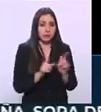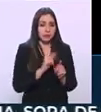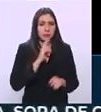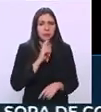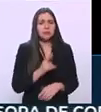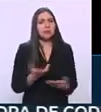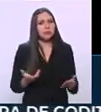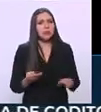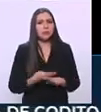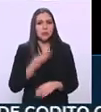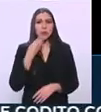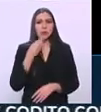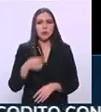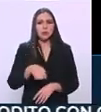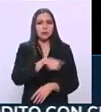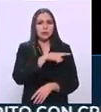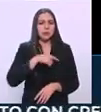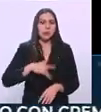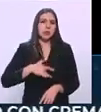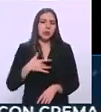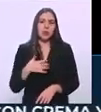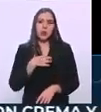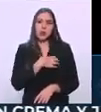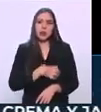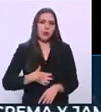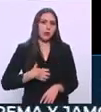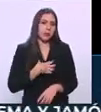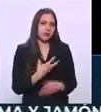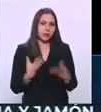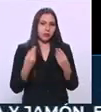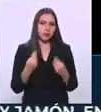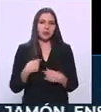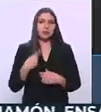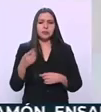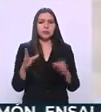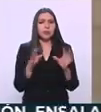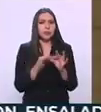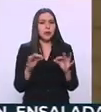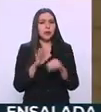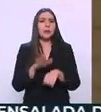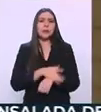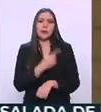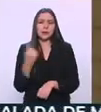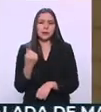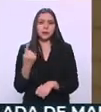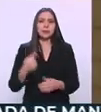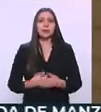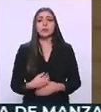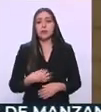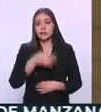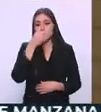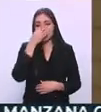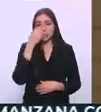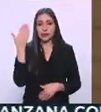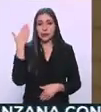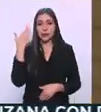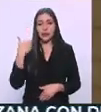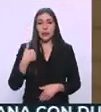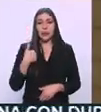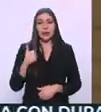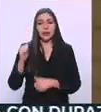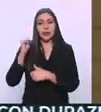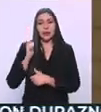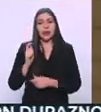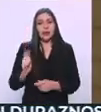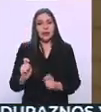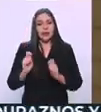estamos muy contentos, nosotros muy contentas porque te voy a explicar. Recién entré yo a la administración, a este